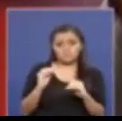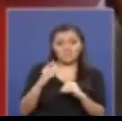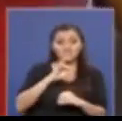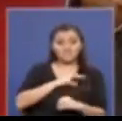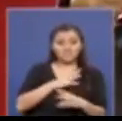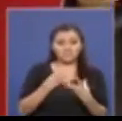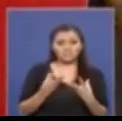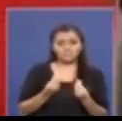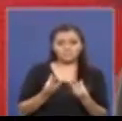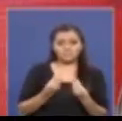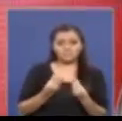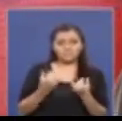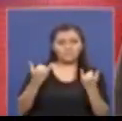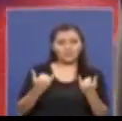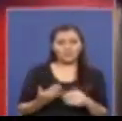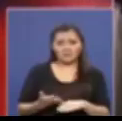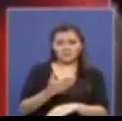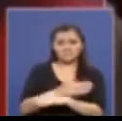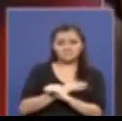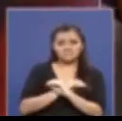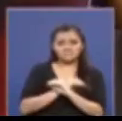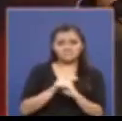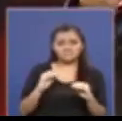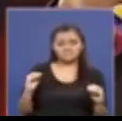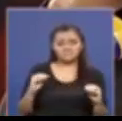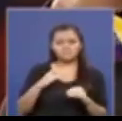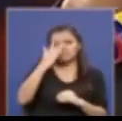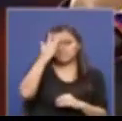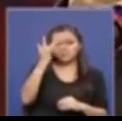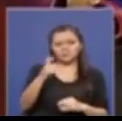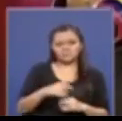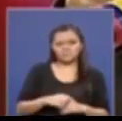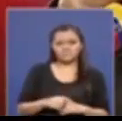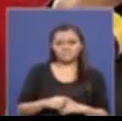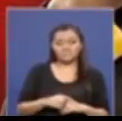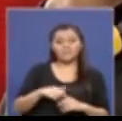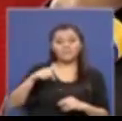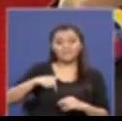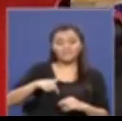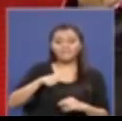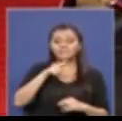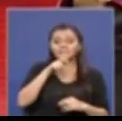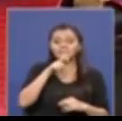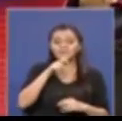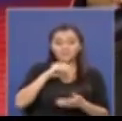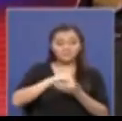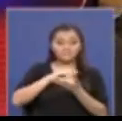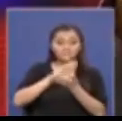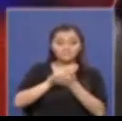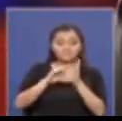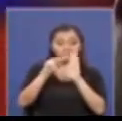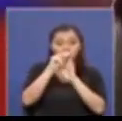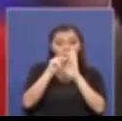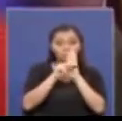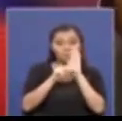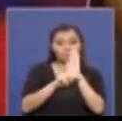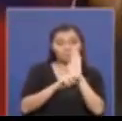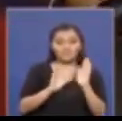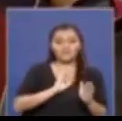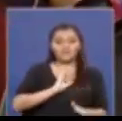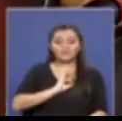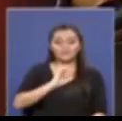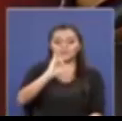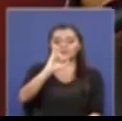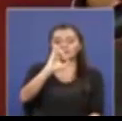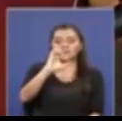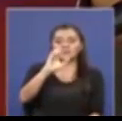centenas. Aquí prácticamente no tenían. ¿Y saben por qué? Porque quien ponía las normas técnicas, el IEPI, ¿verdad?,